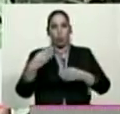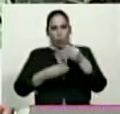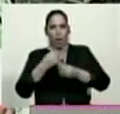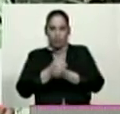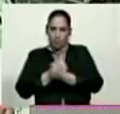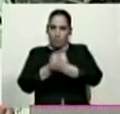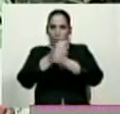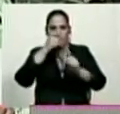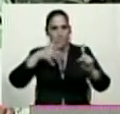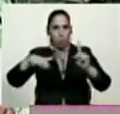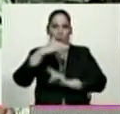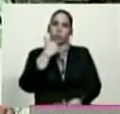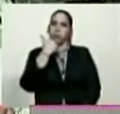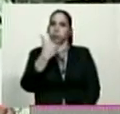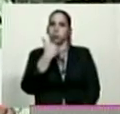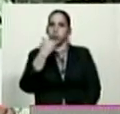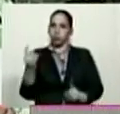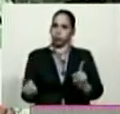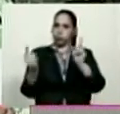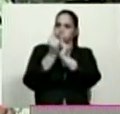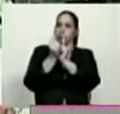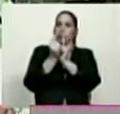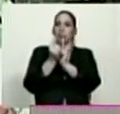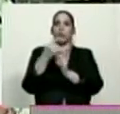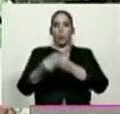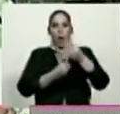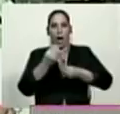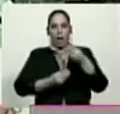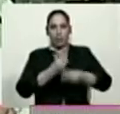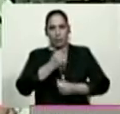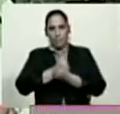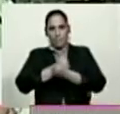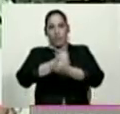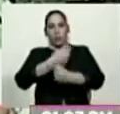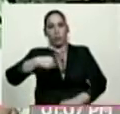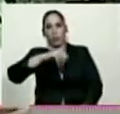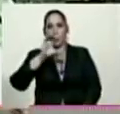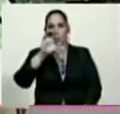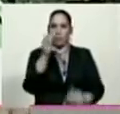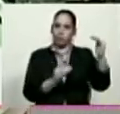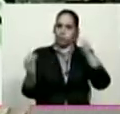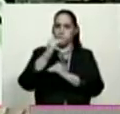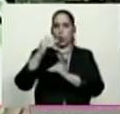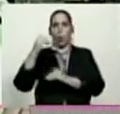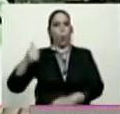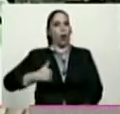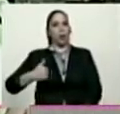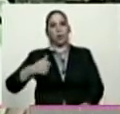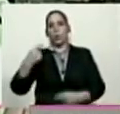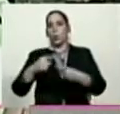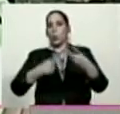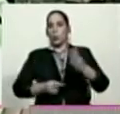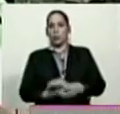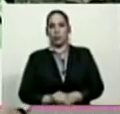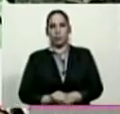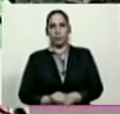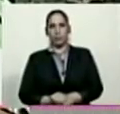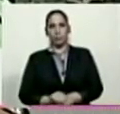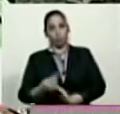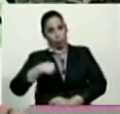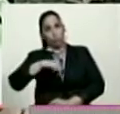pueblo. Nos hace amar a nuestro país por encima de cualquier cosa. Qué